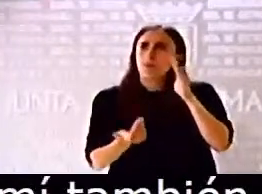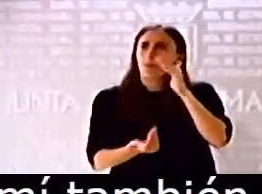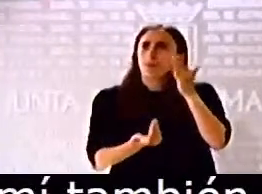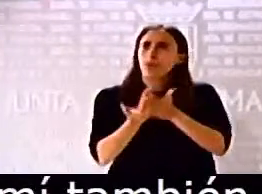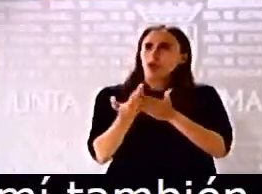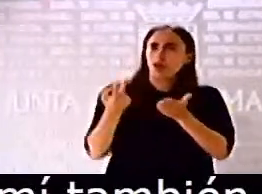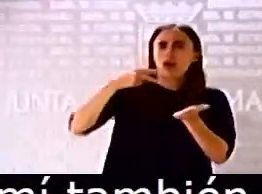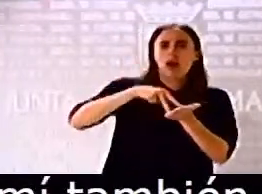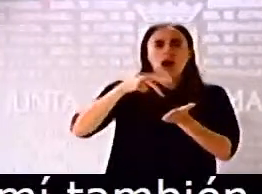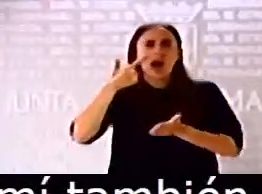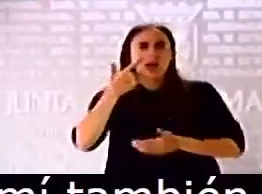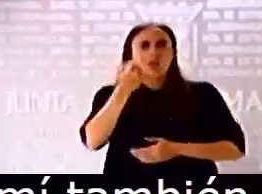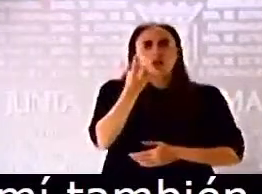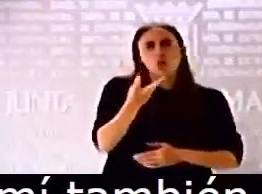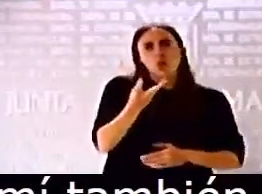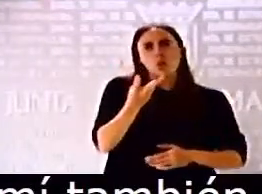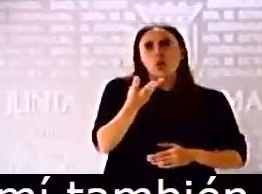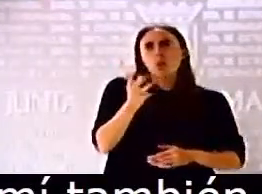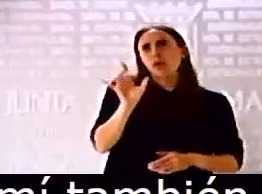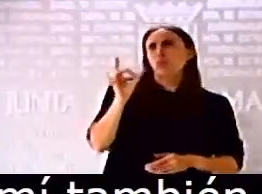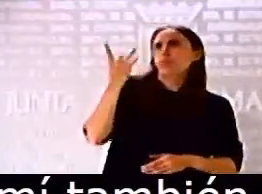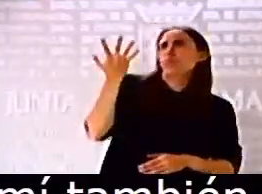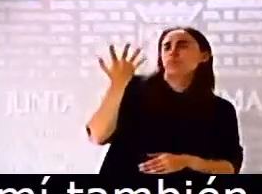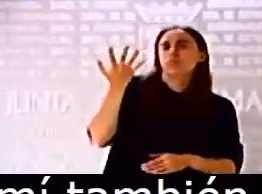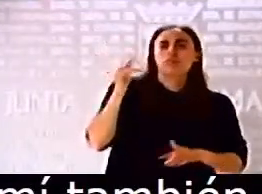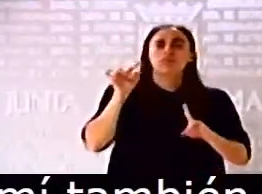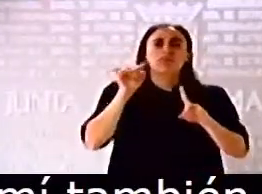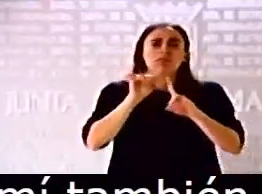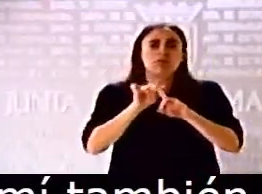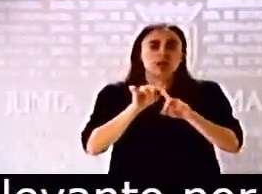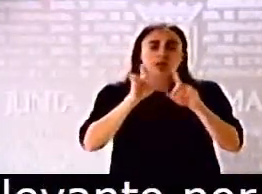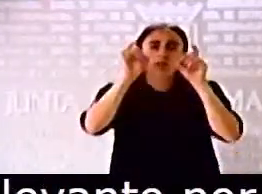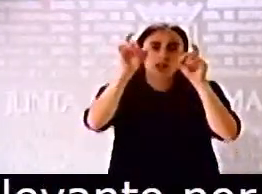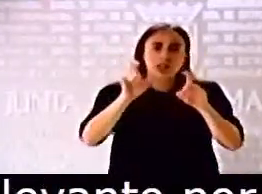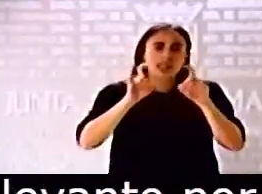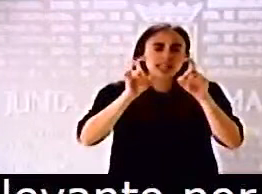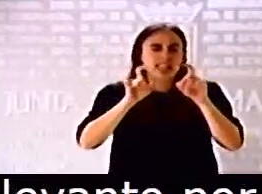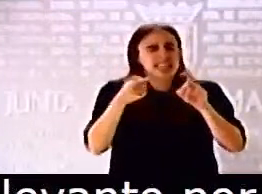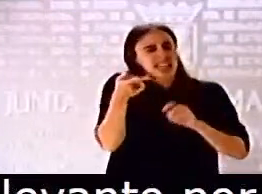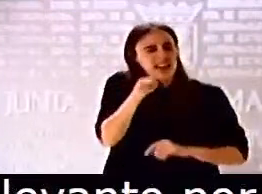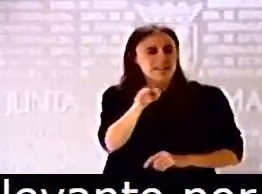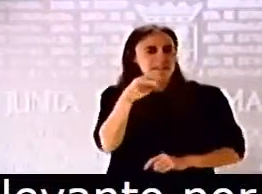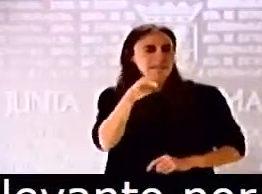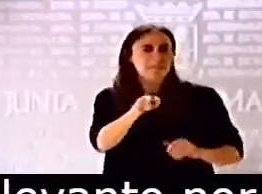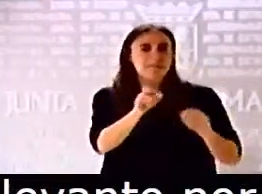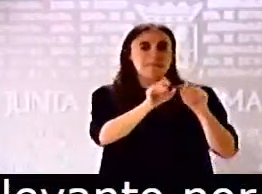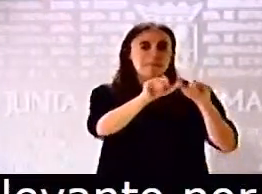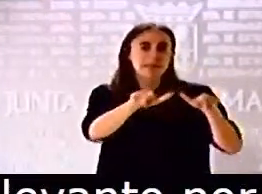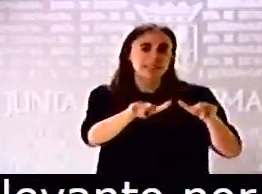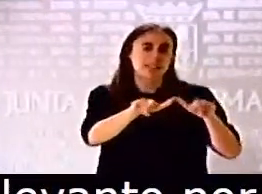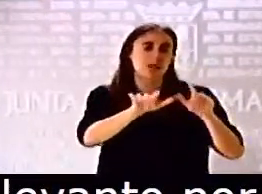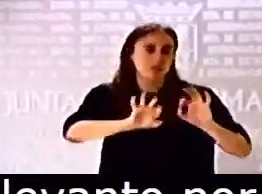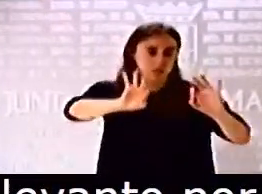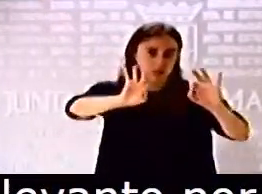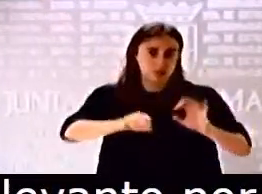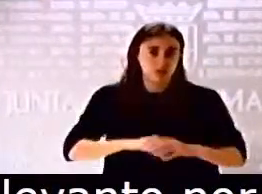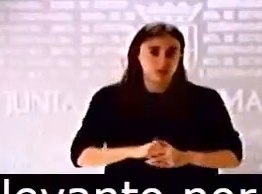cifra epidemiológica se me ocurre para intentar fastidiar a un determinado sector.